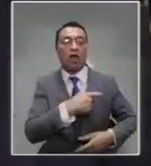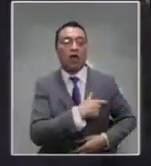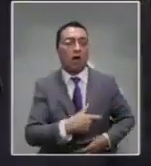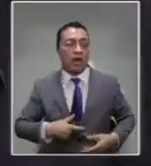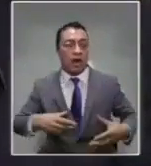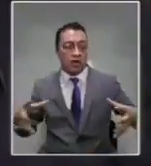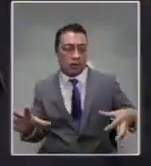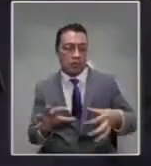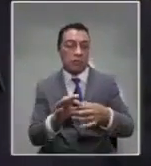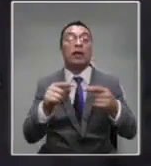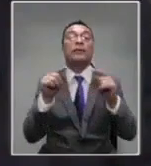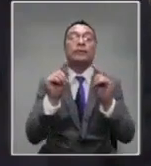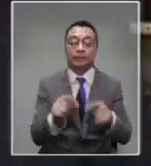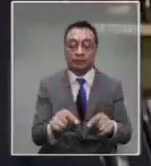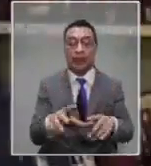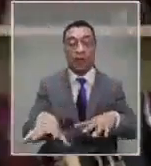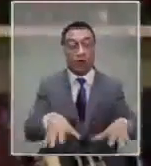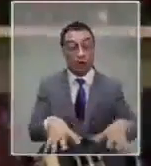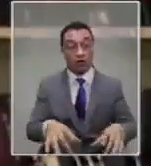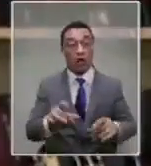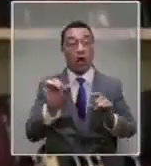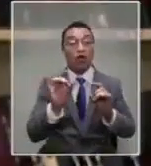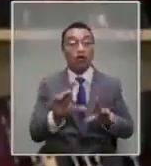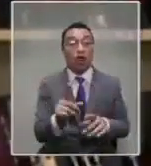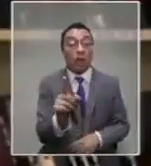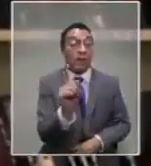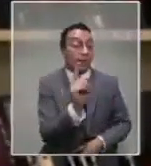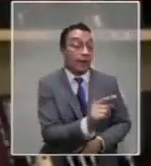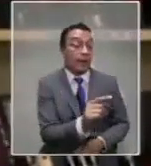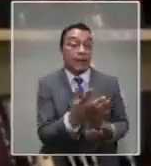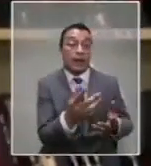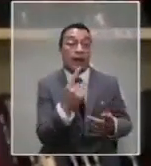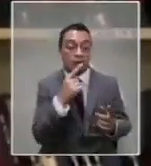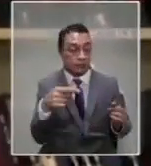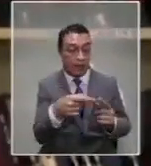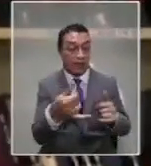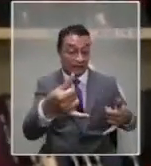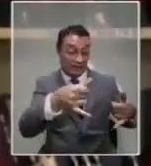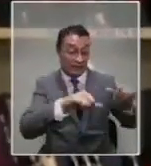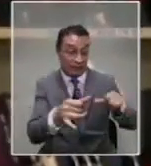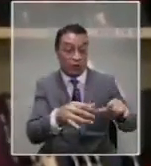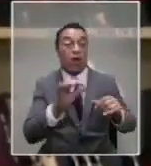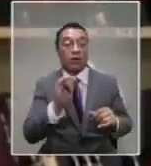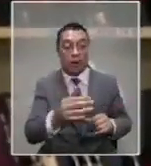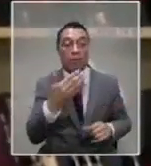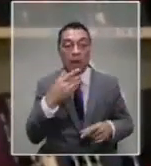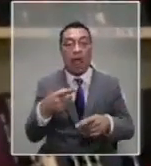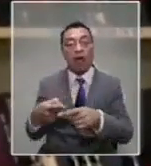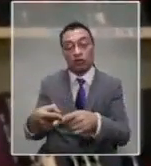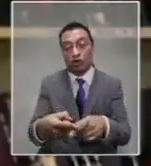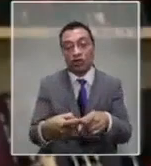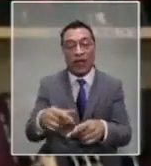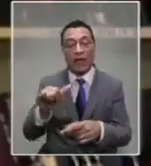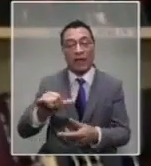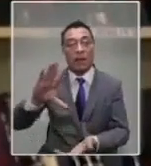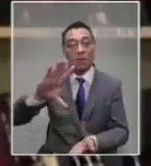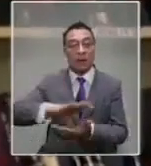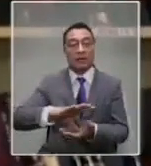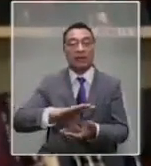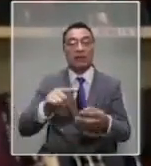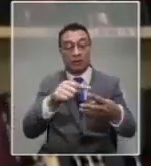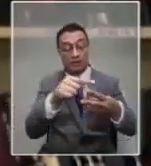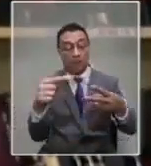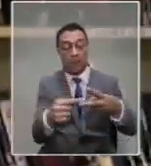y gobierno, es decir, cosas que tienen no solamente un impacto desde el punto científico, sino que también para la sociedad y el